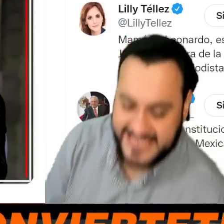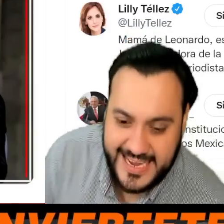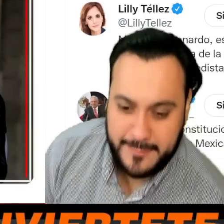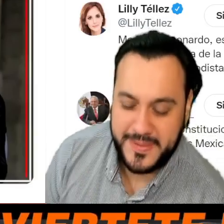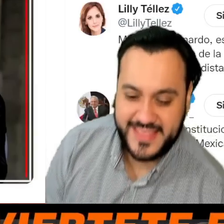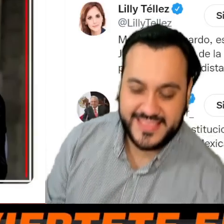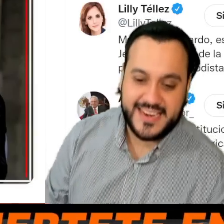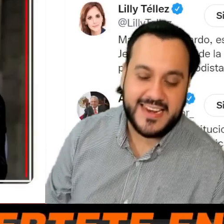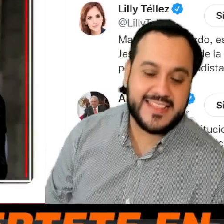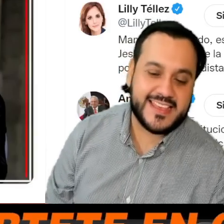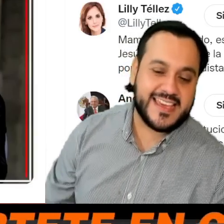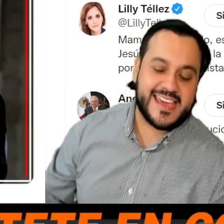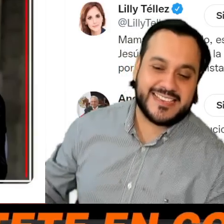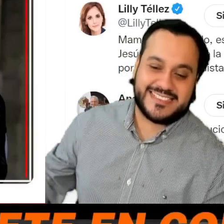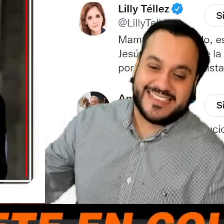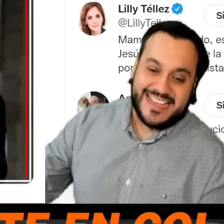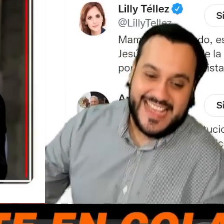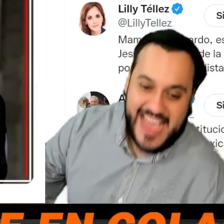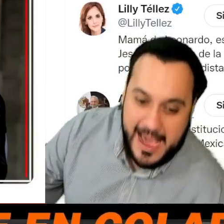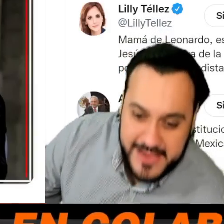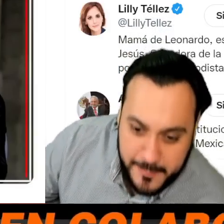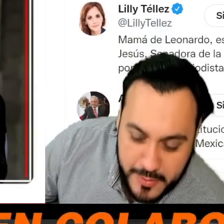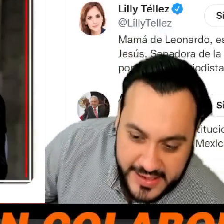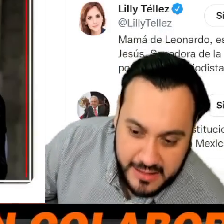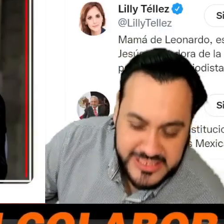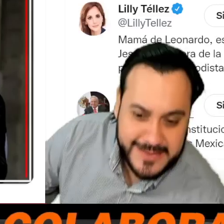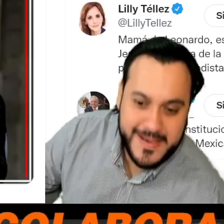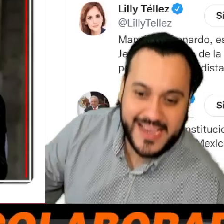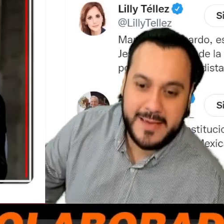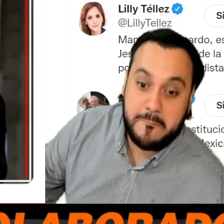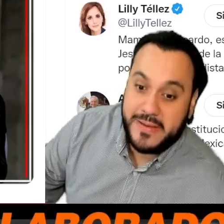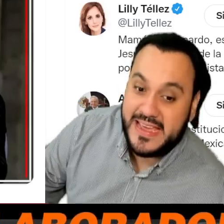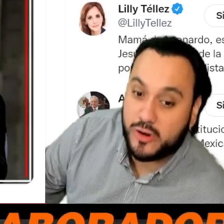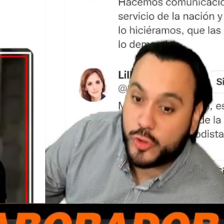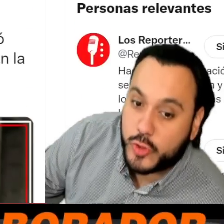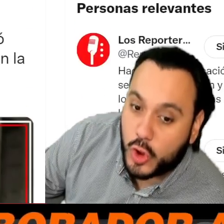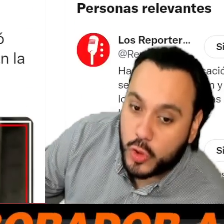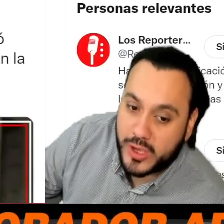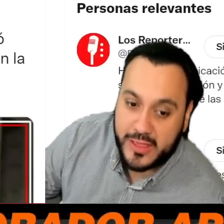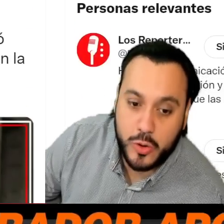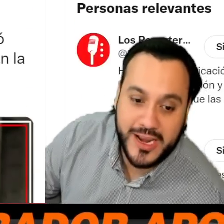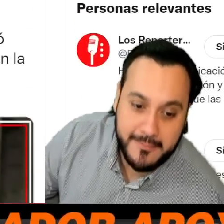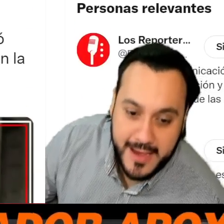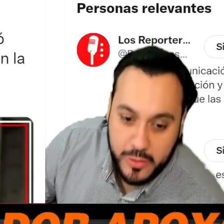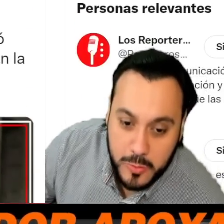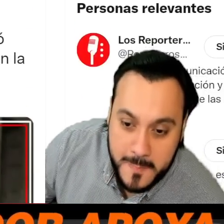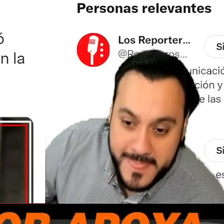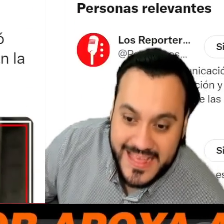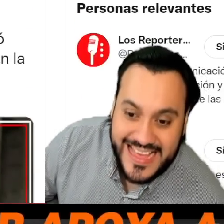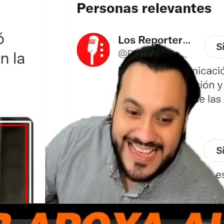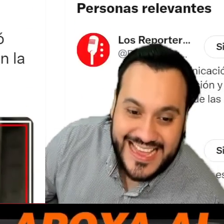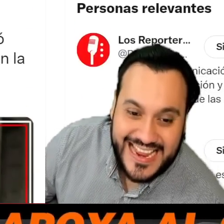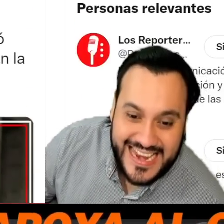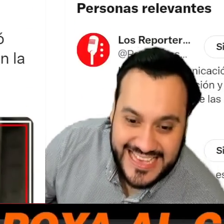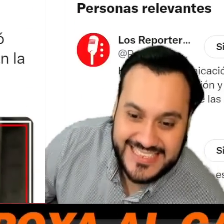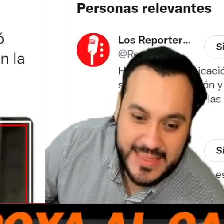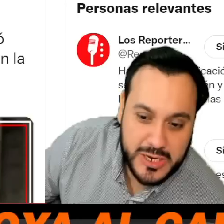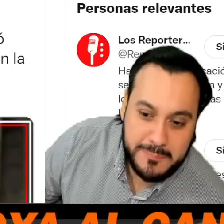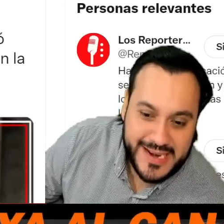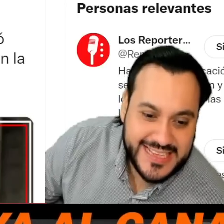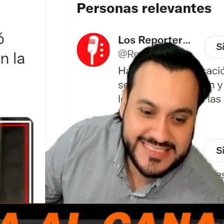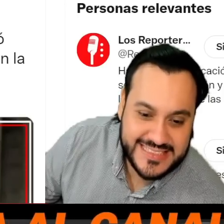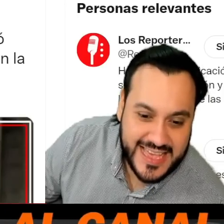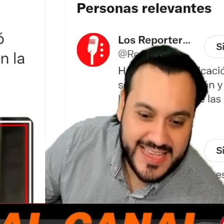se arrepiente elite y es había publicado esta imagen pero todo quedó grabado la